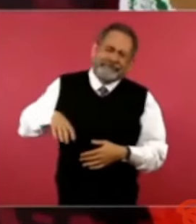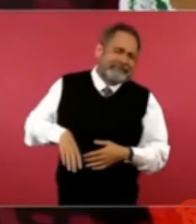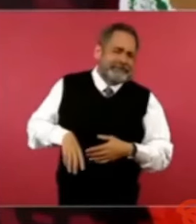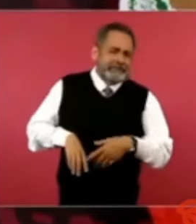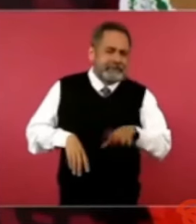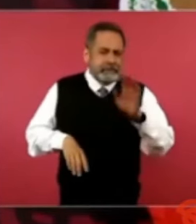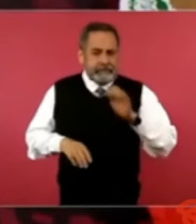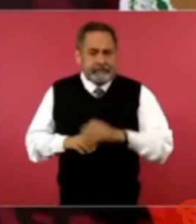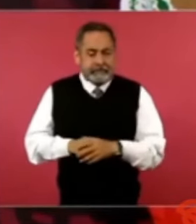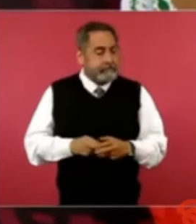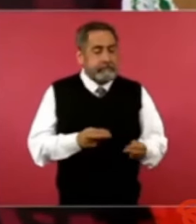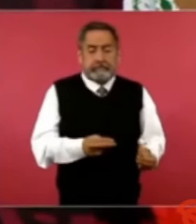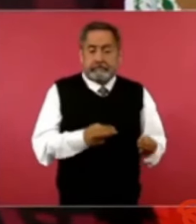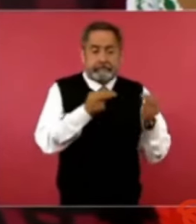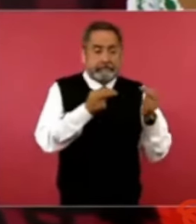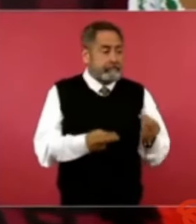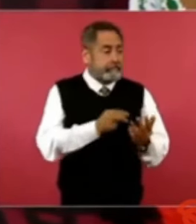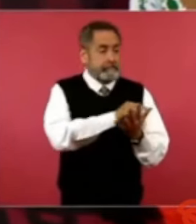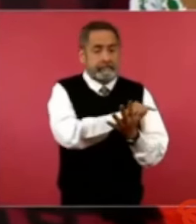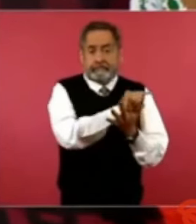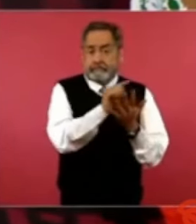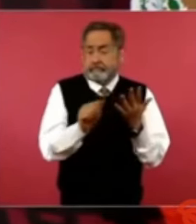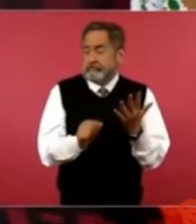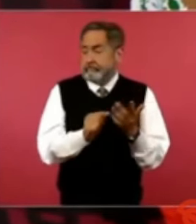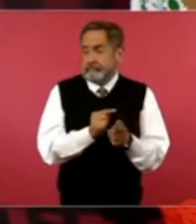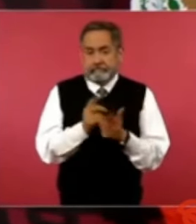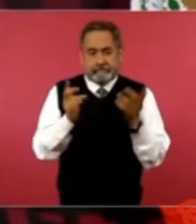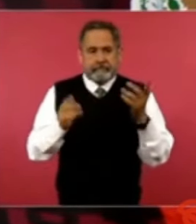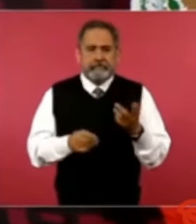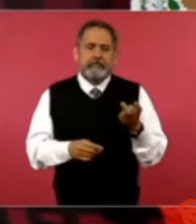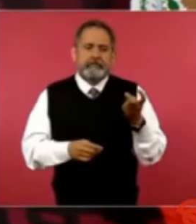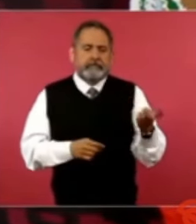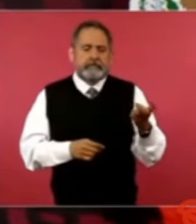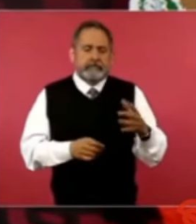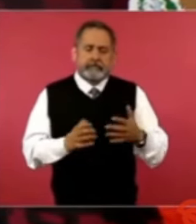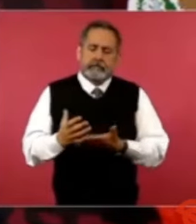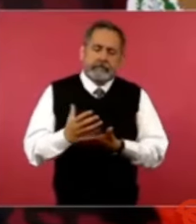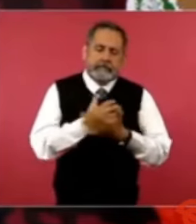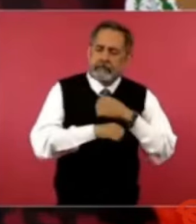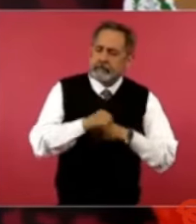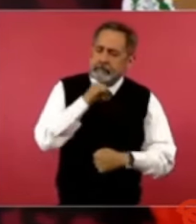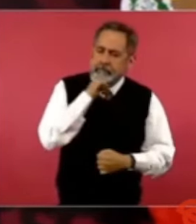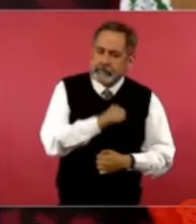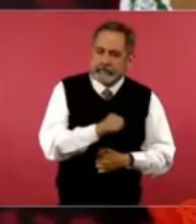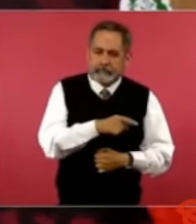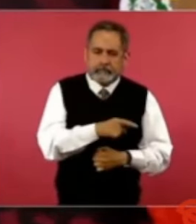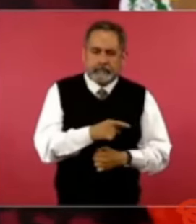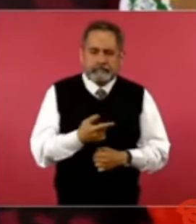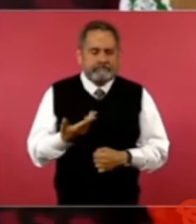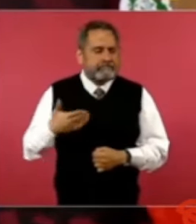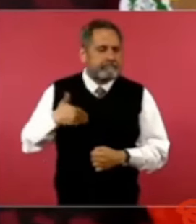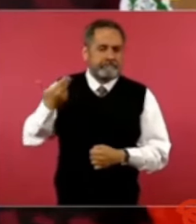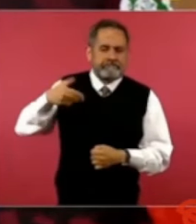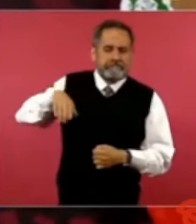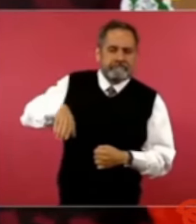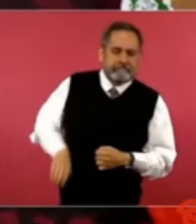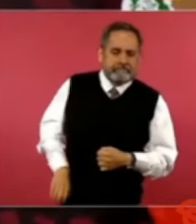vendían de todo y ahí es donde se des